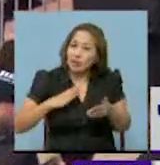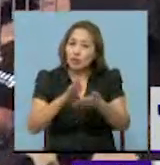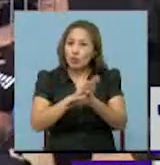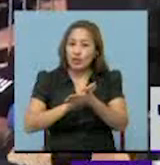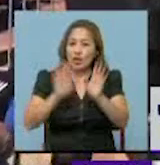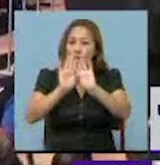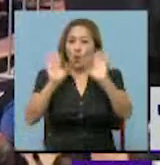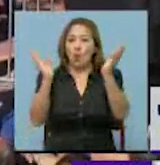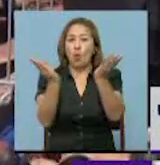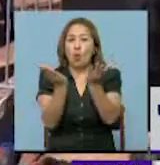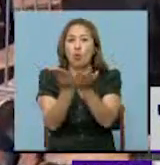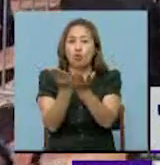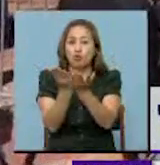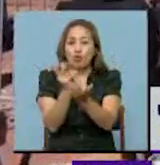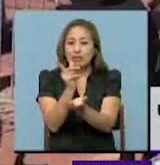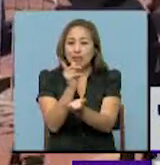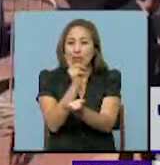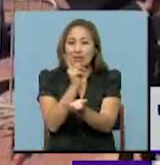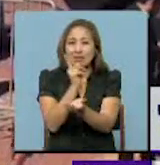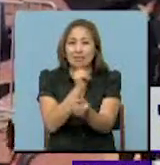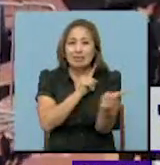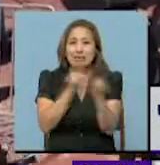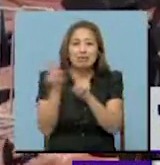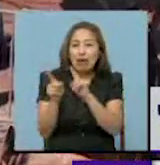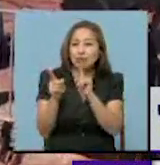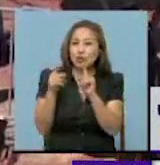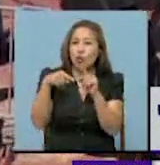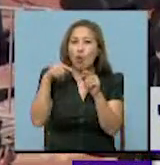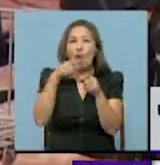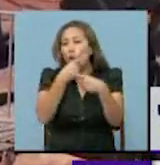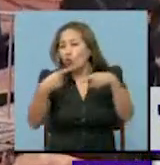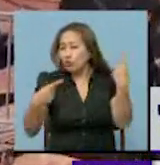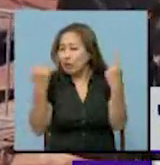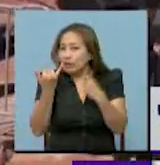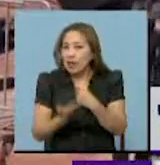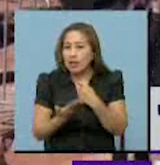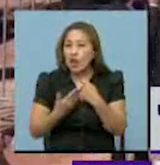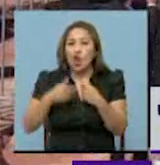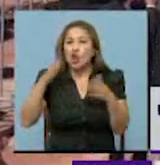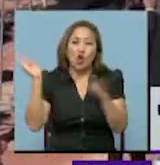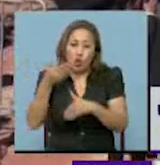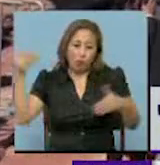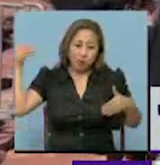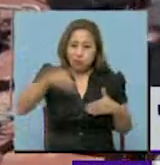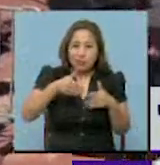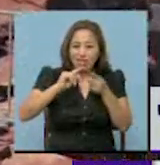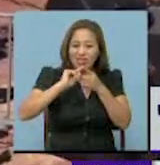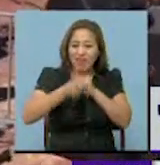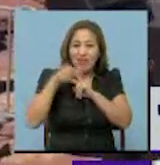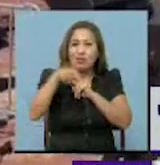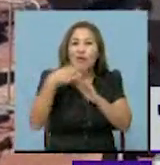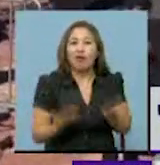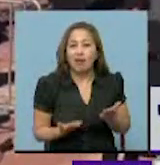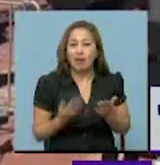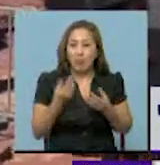mundo que está más volátil que nunca, con turbulencias propias de ellos, todas nos impactan a nosotros. Pero lo bueno